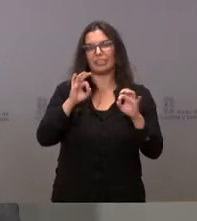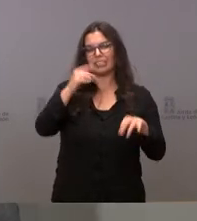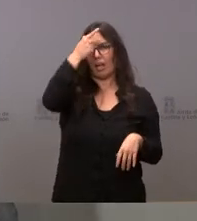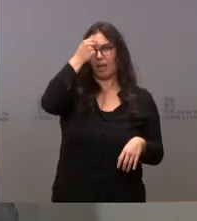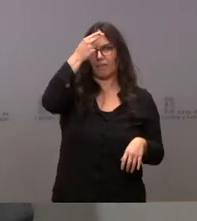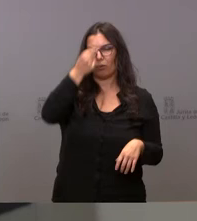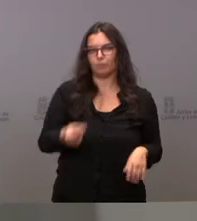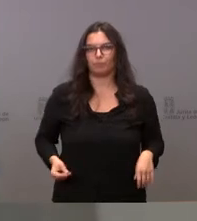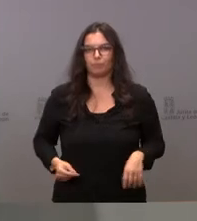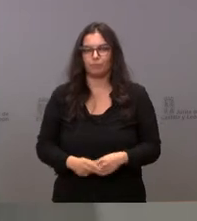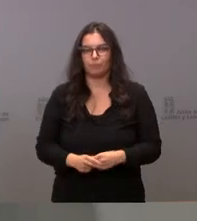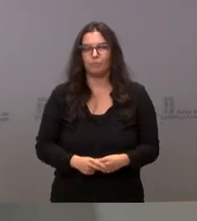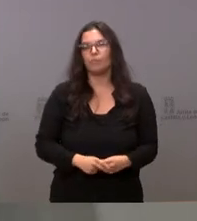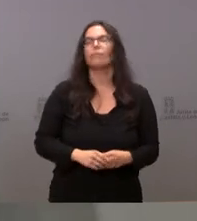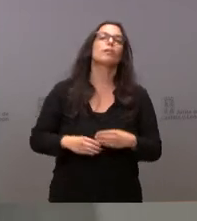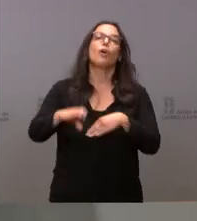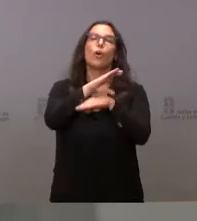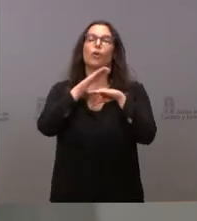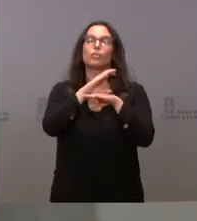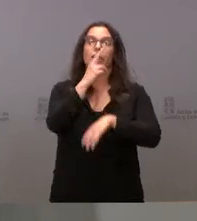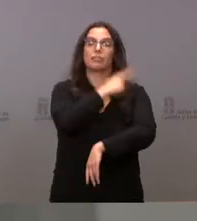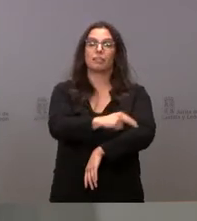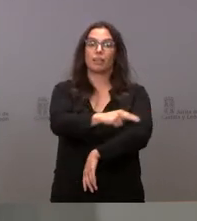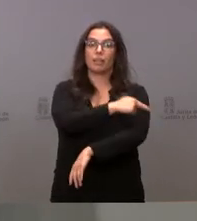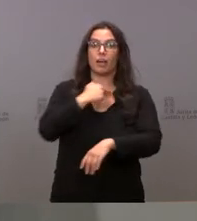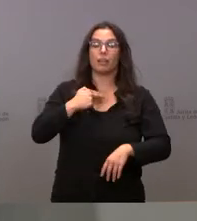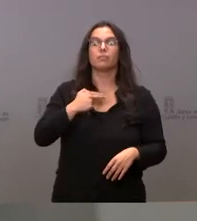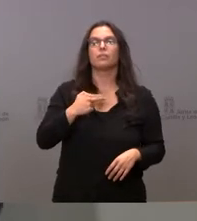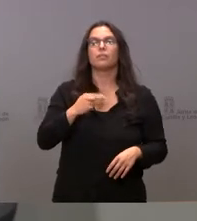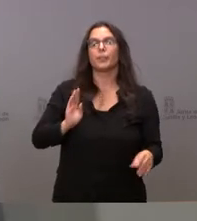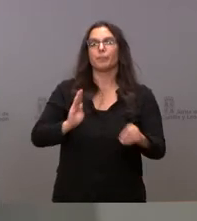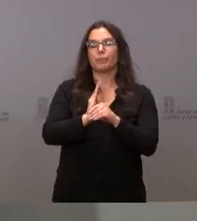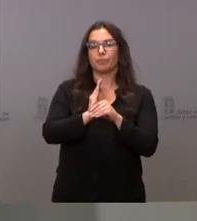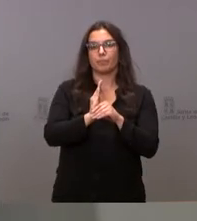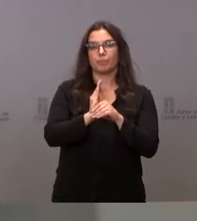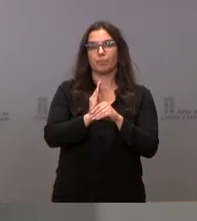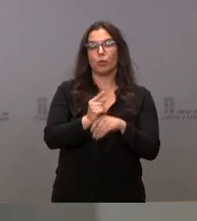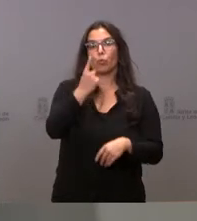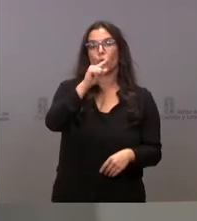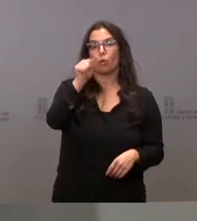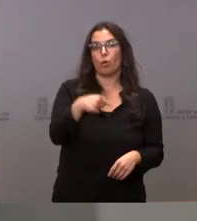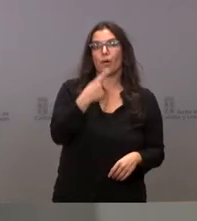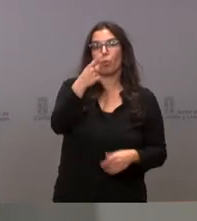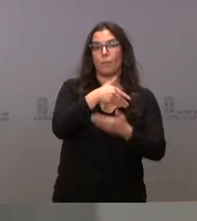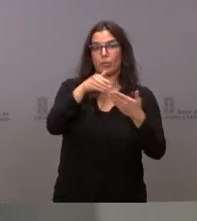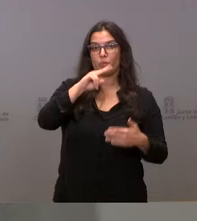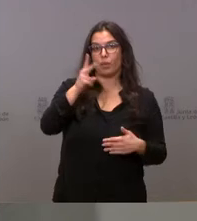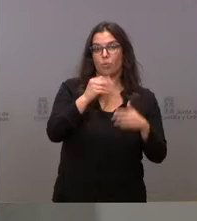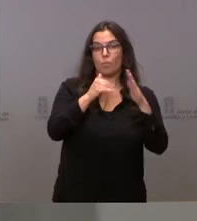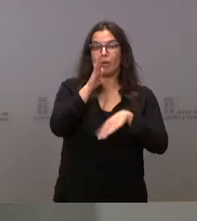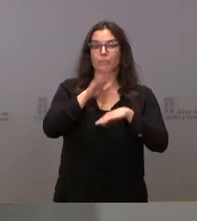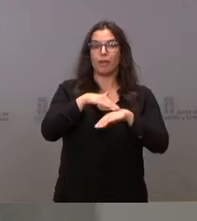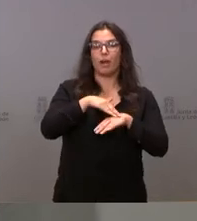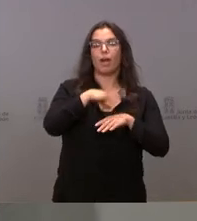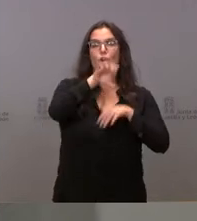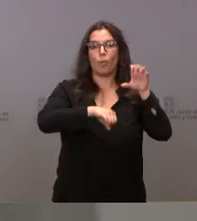Arévalo. La Consejería de Sanidad del Gobierno autonómico invierte más de 1,1 millones de euros en suministros